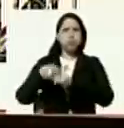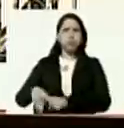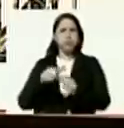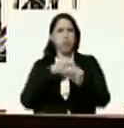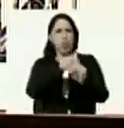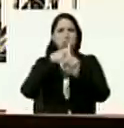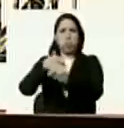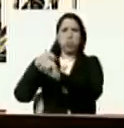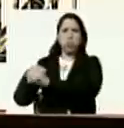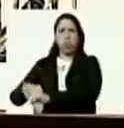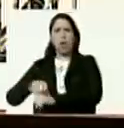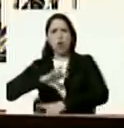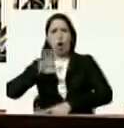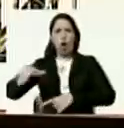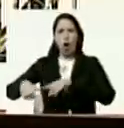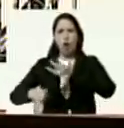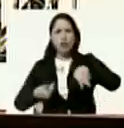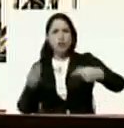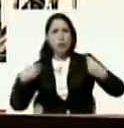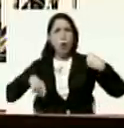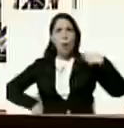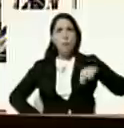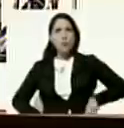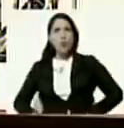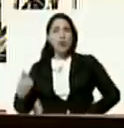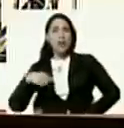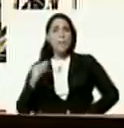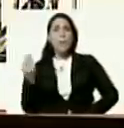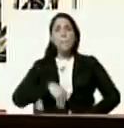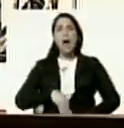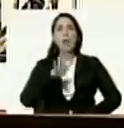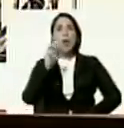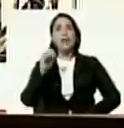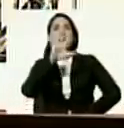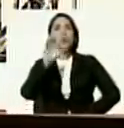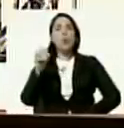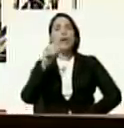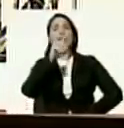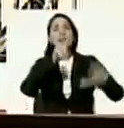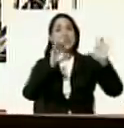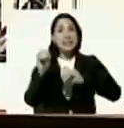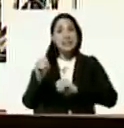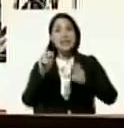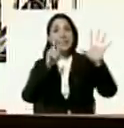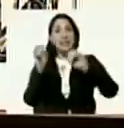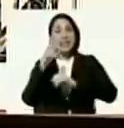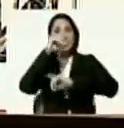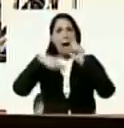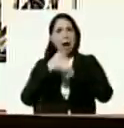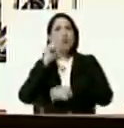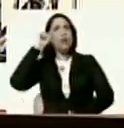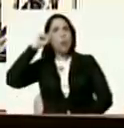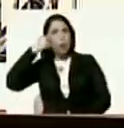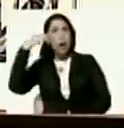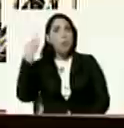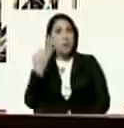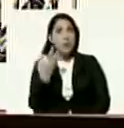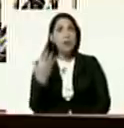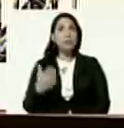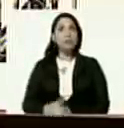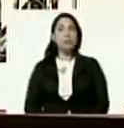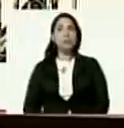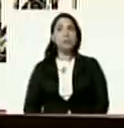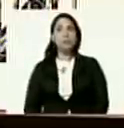corrupto. Los que tenemos más edad, 40, 50, 60, 70 años, lo recordamos, ¿verdad?